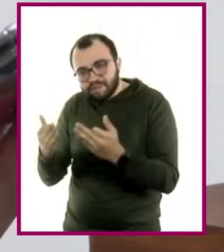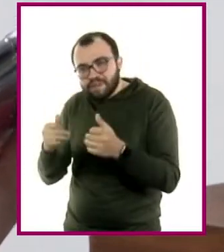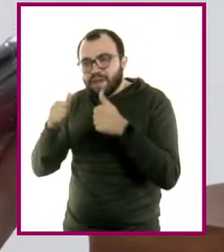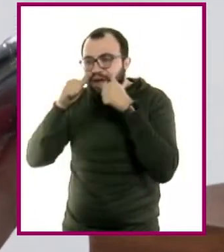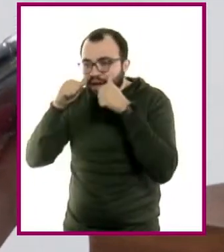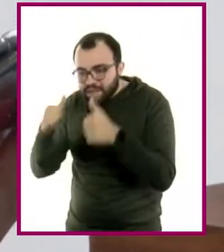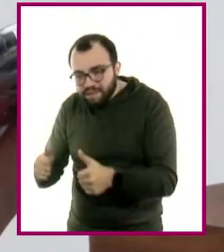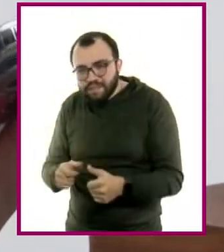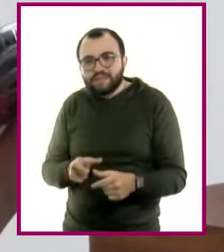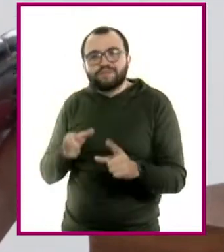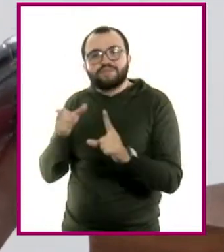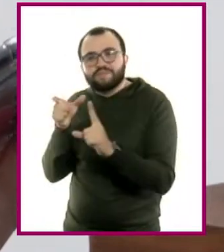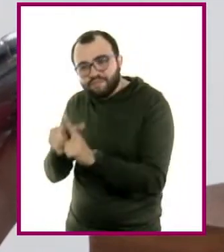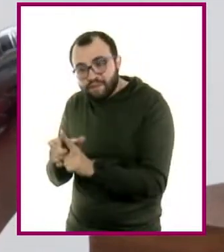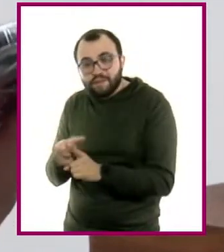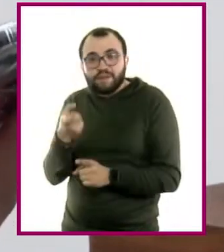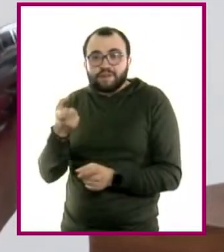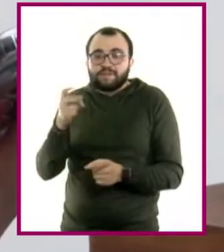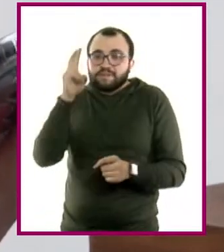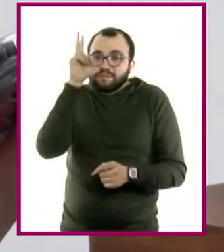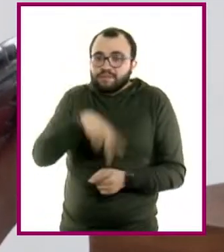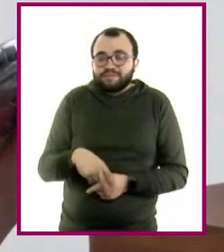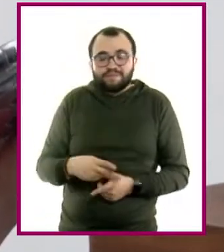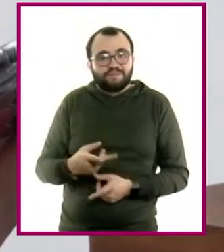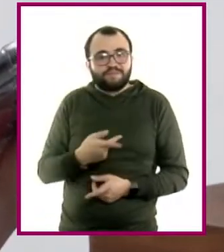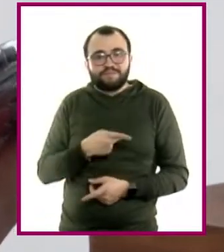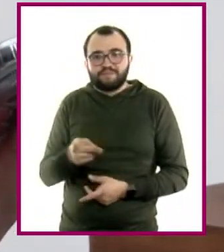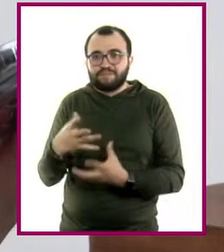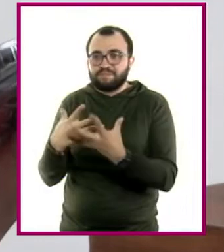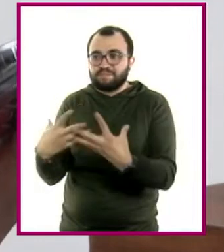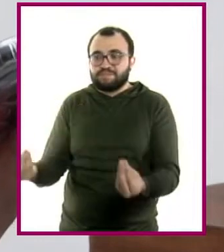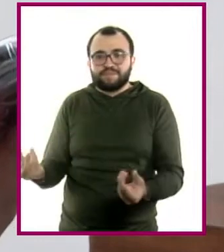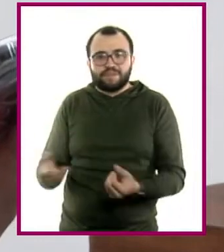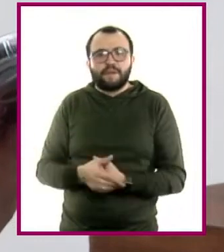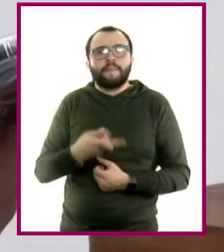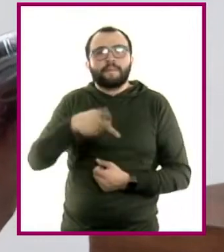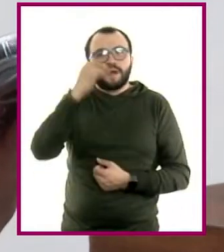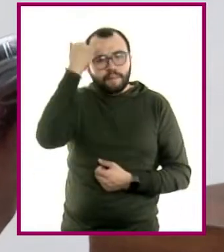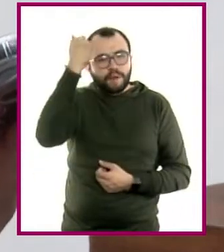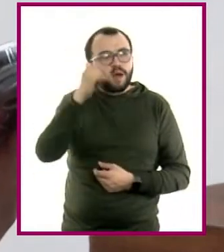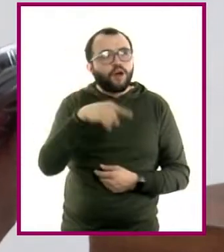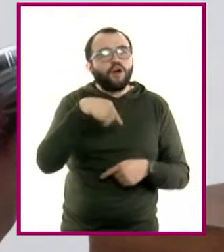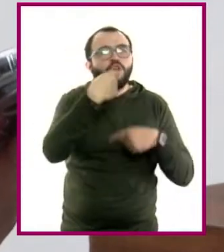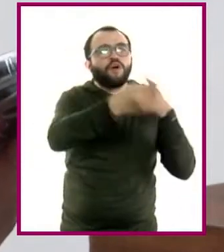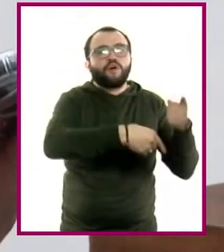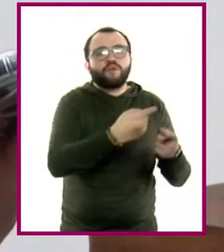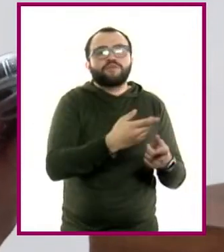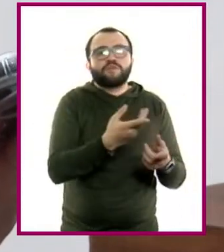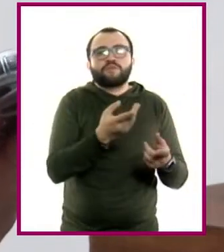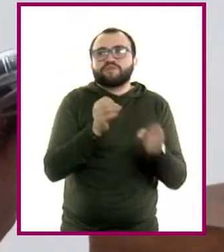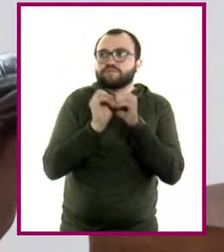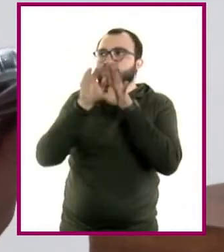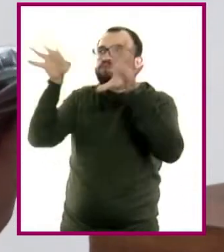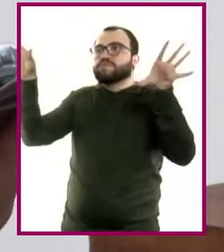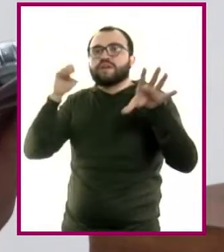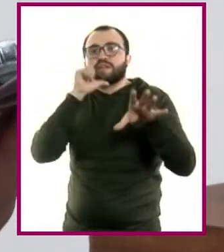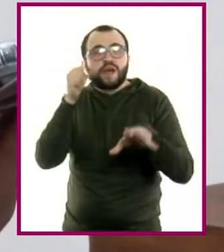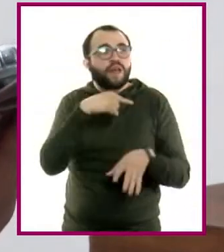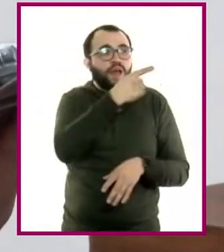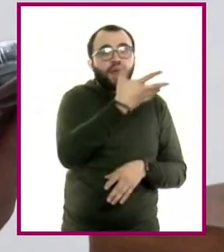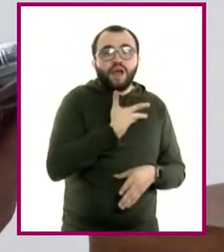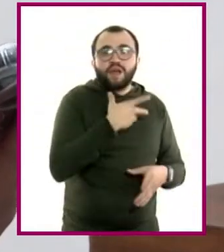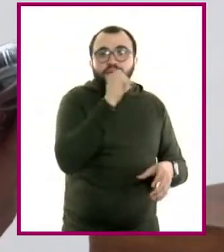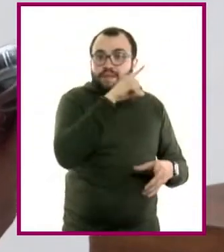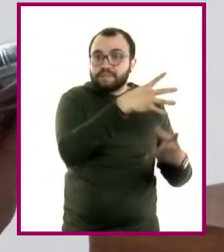caso excepcional de una especie en peligro de extinción. Pero imagínate, todos los demás casos de fauna que no salen a la luz pública. Sí, no